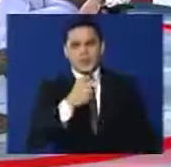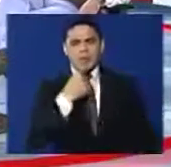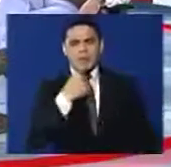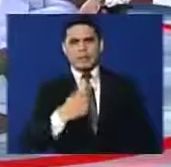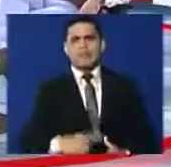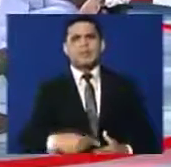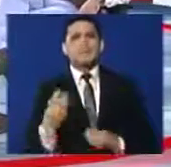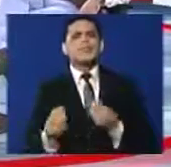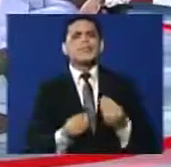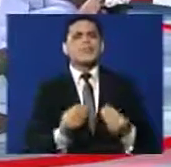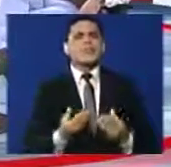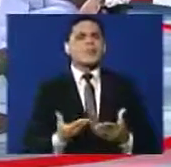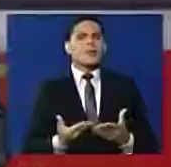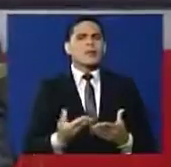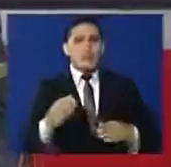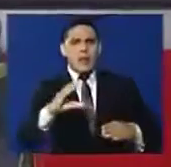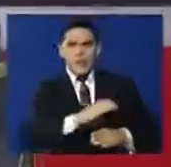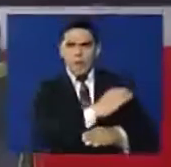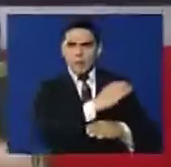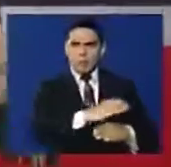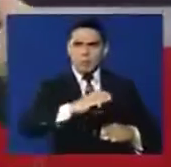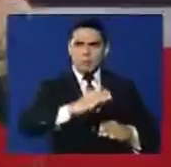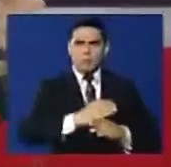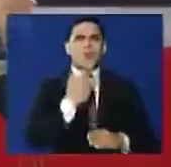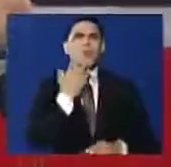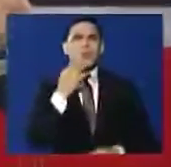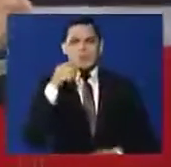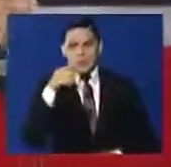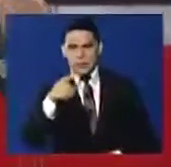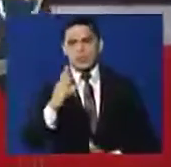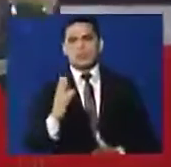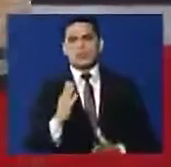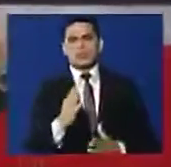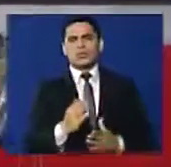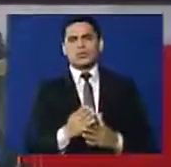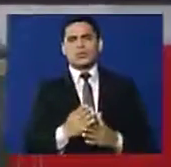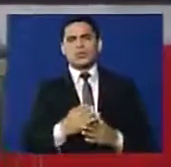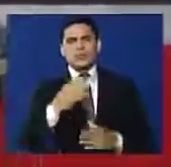siguiente: la música en general. Tú que estás ligado al mundo